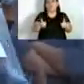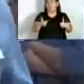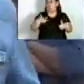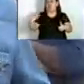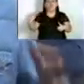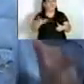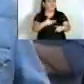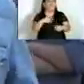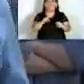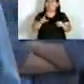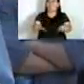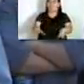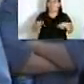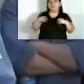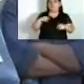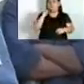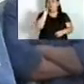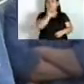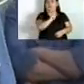no estamos conformes